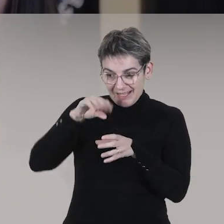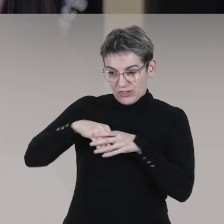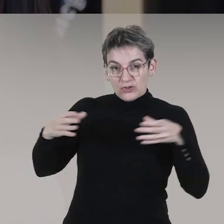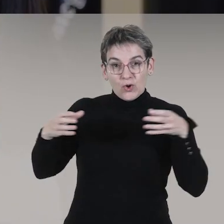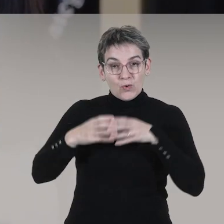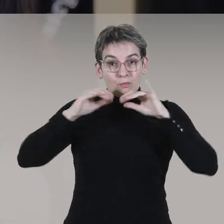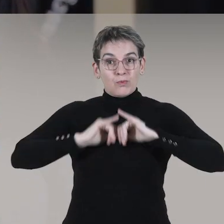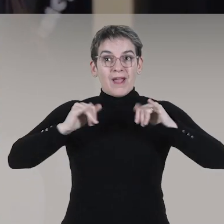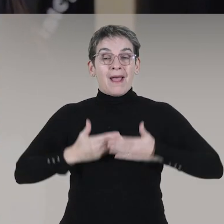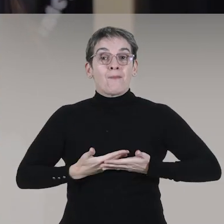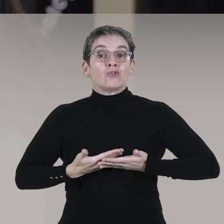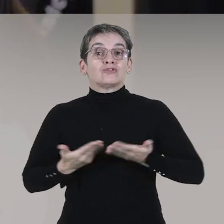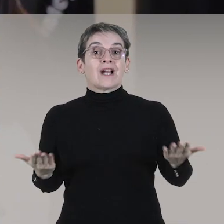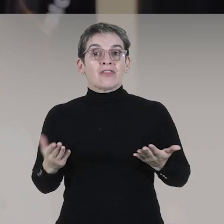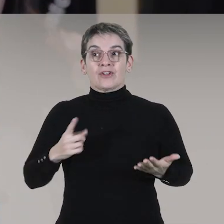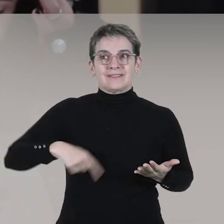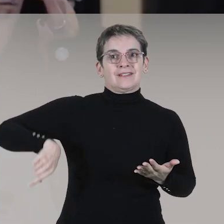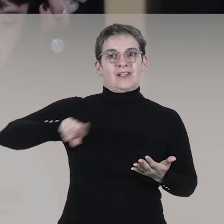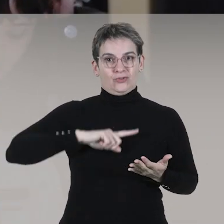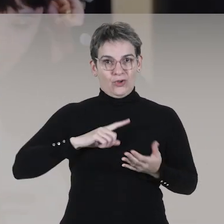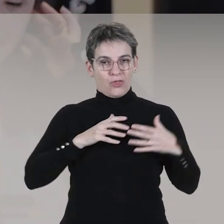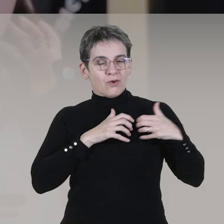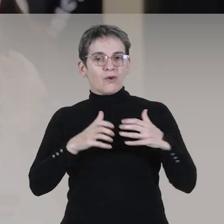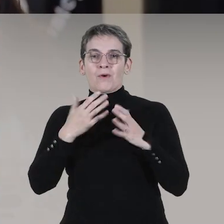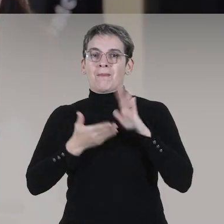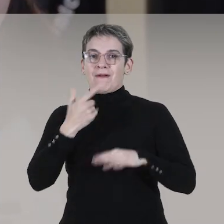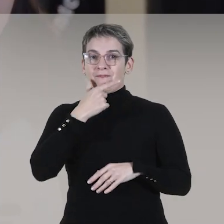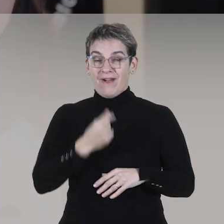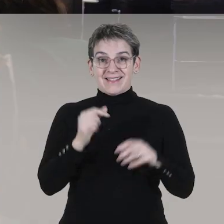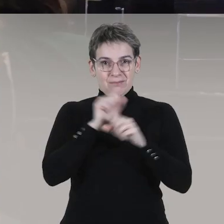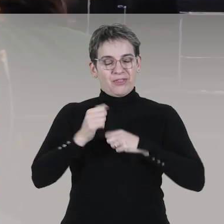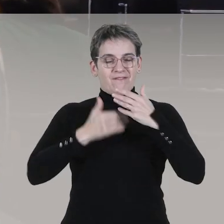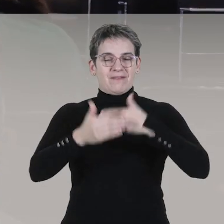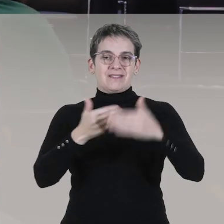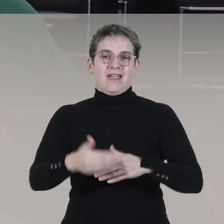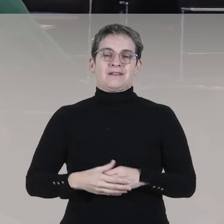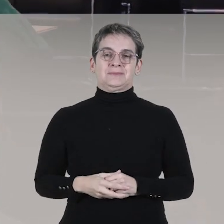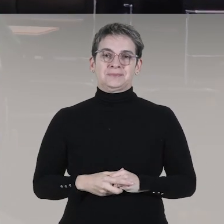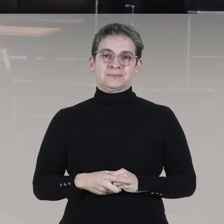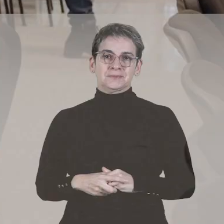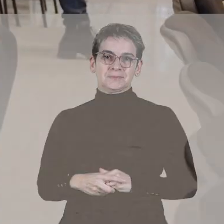institución y ha demostrado que entre todos en conjunto es mucho más posible avanzar.